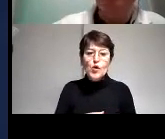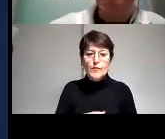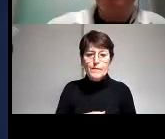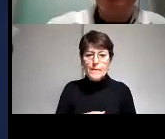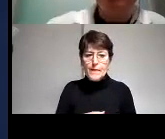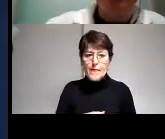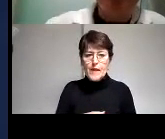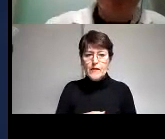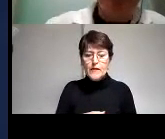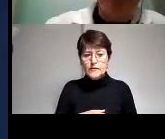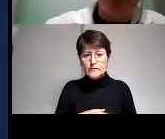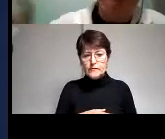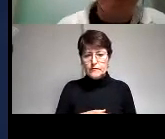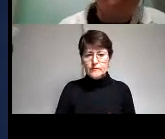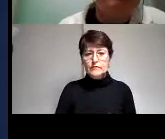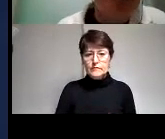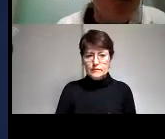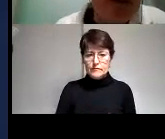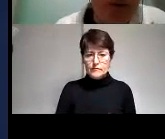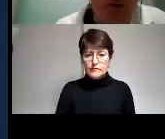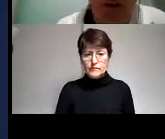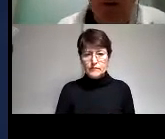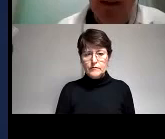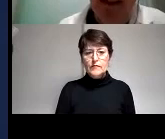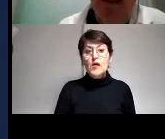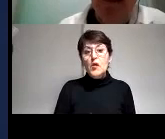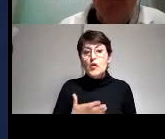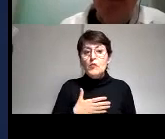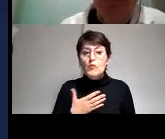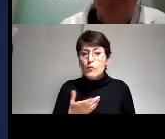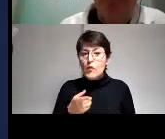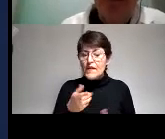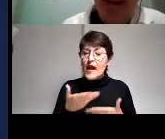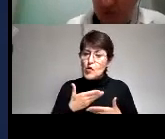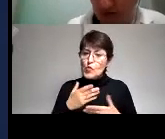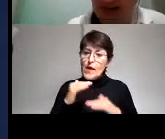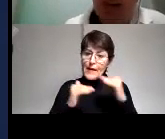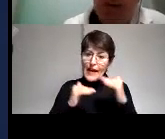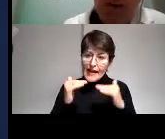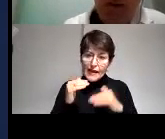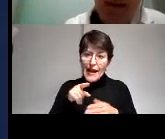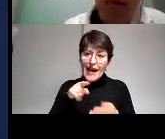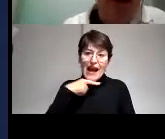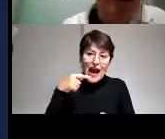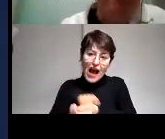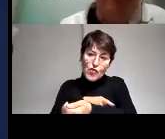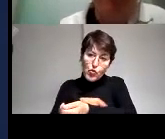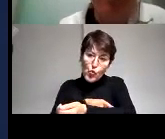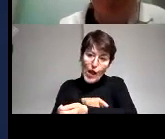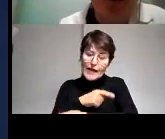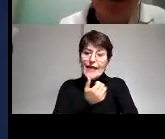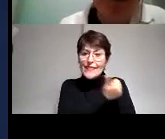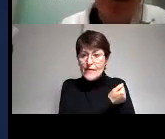antes de aumentar la cantidad de la insulina o antes de introducir incluso la insulina, es decir, en pacientes en los que sí que se produce insulina y que llevan, por